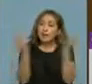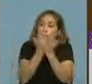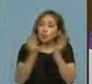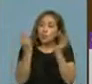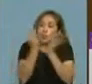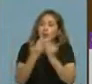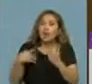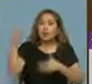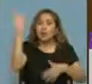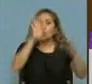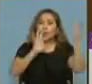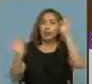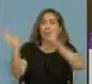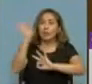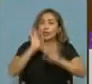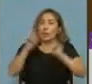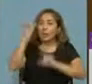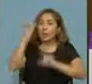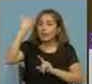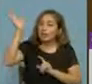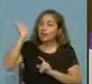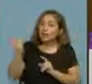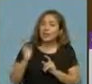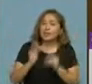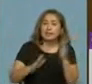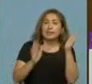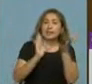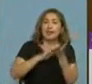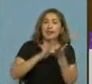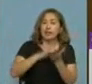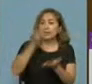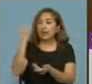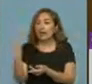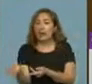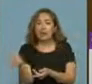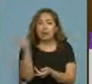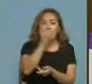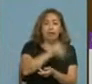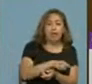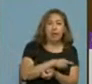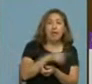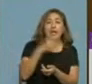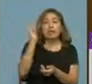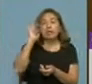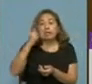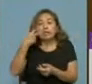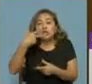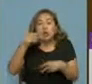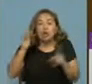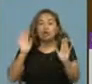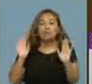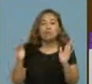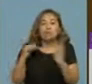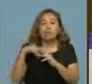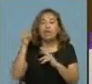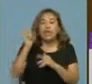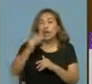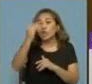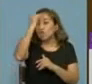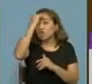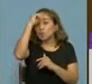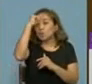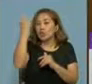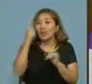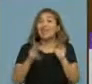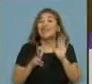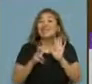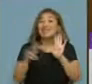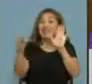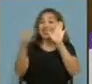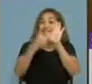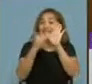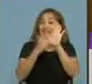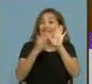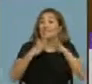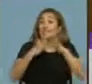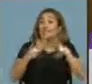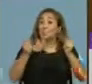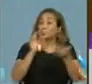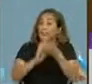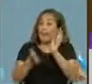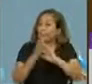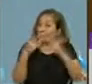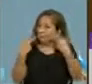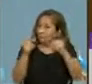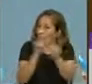han opinado constitucionalistas de ambos lados, los que creen que sí, los que creen que no. La Constitución en ningún lado dice que la salud tiene